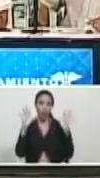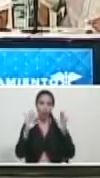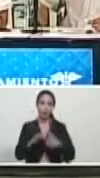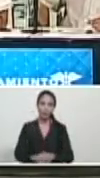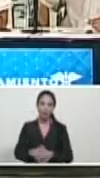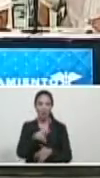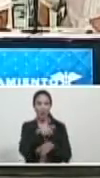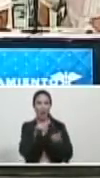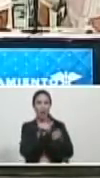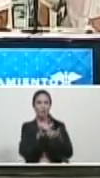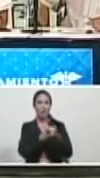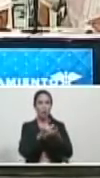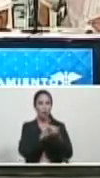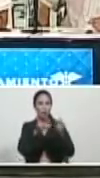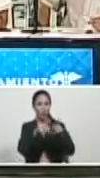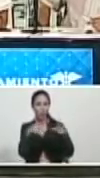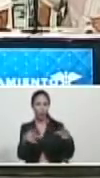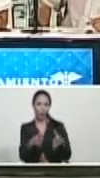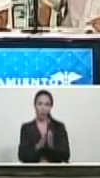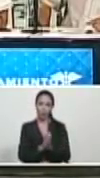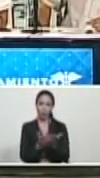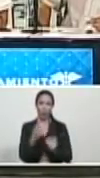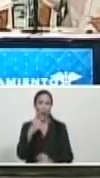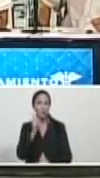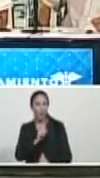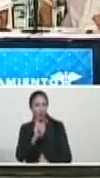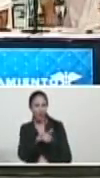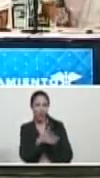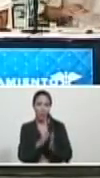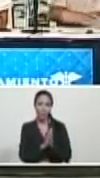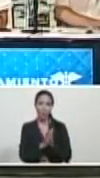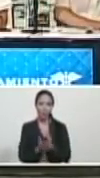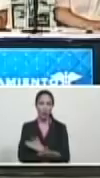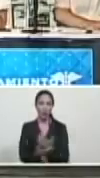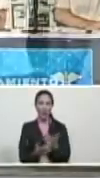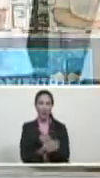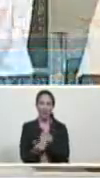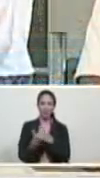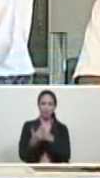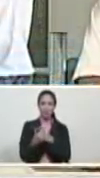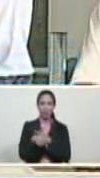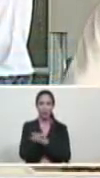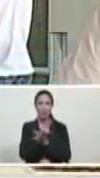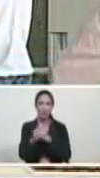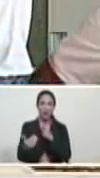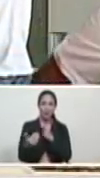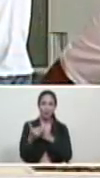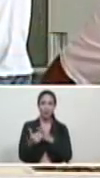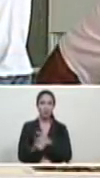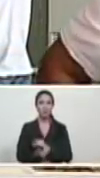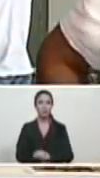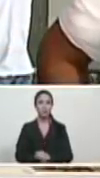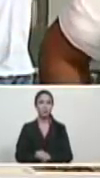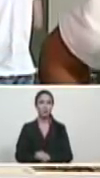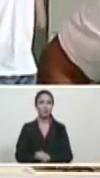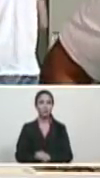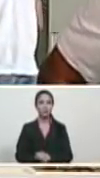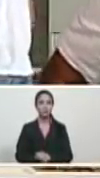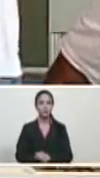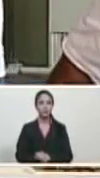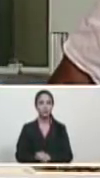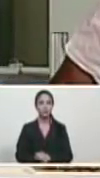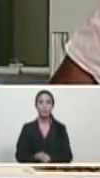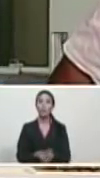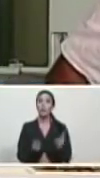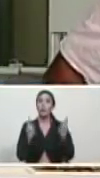Times debería desmentirse de su campaña sucia, su campaña asquerosa.